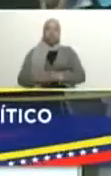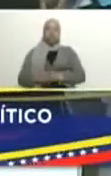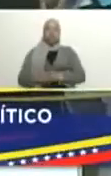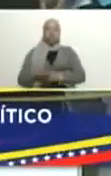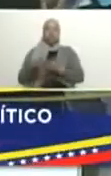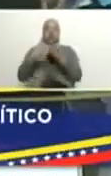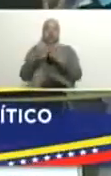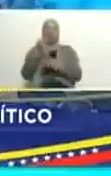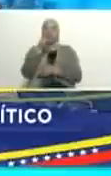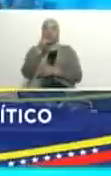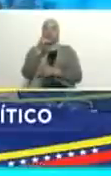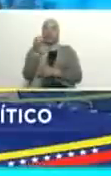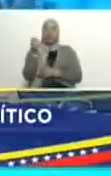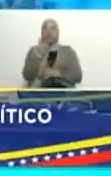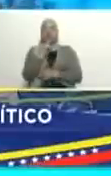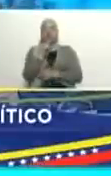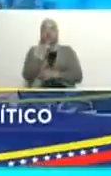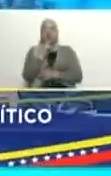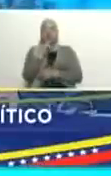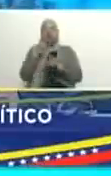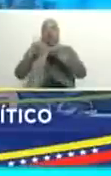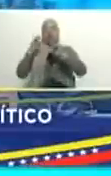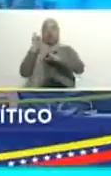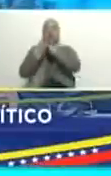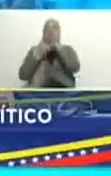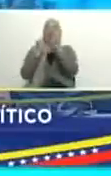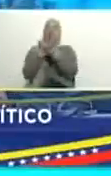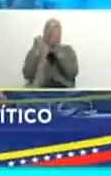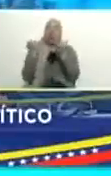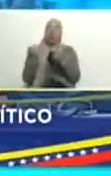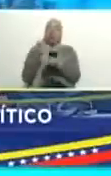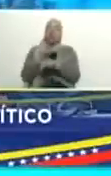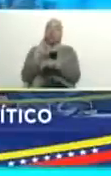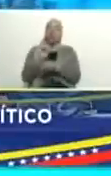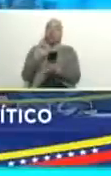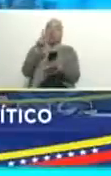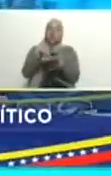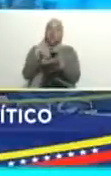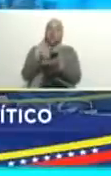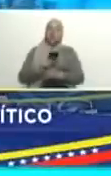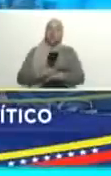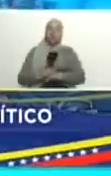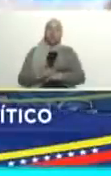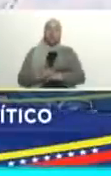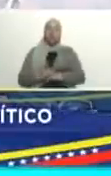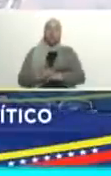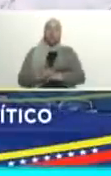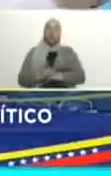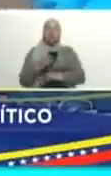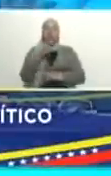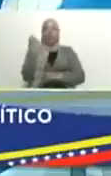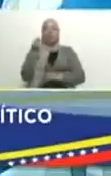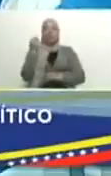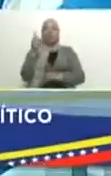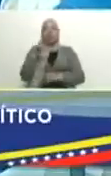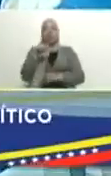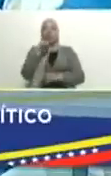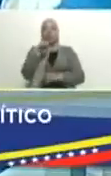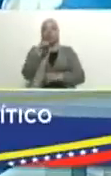Amelías también le mete duro al tema intelectual entre los presentes. Jorge Rodríguez